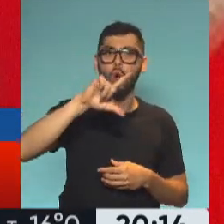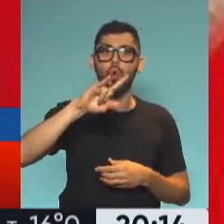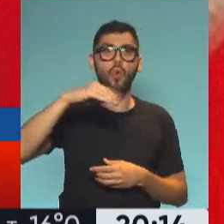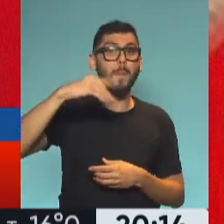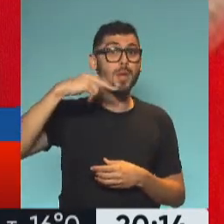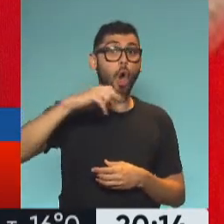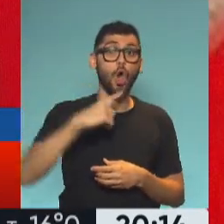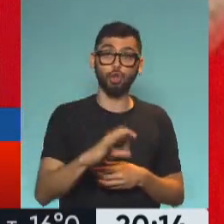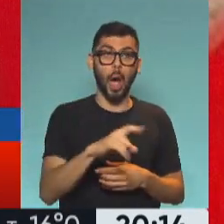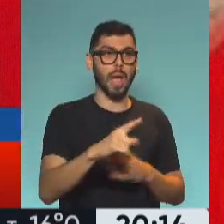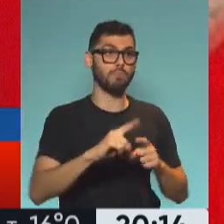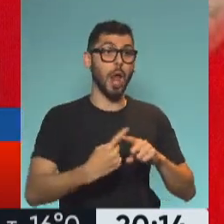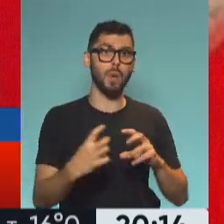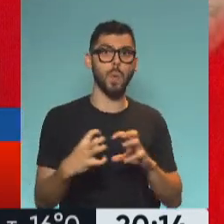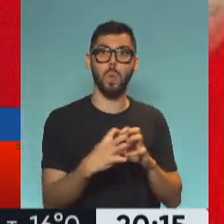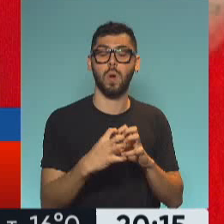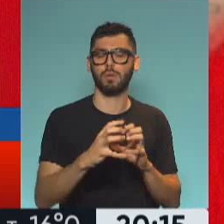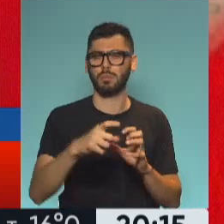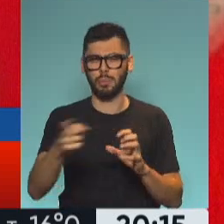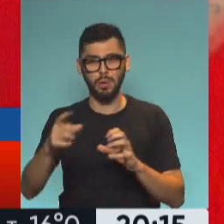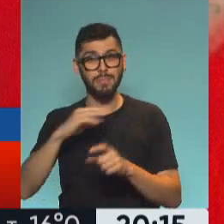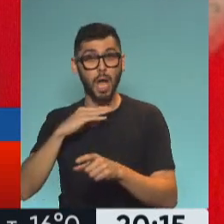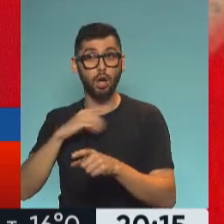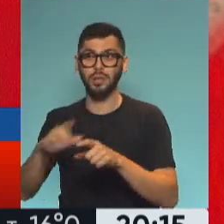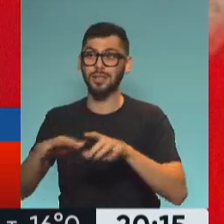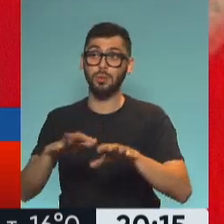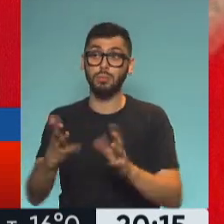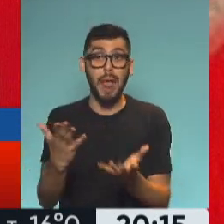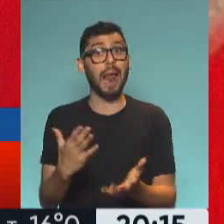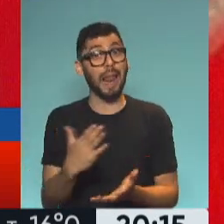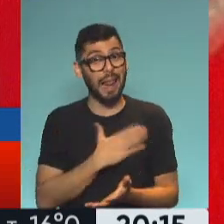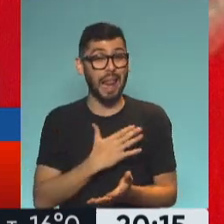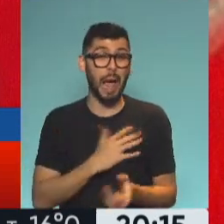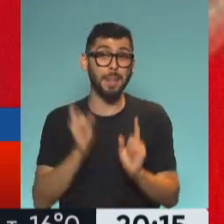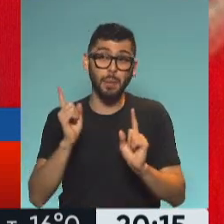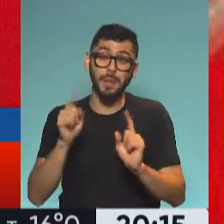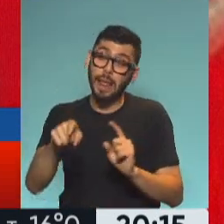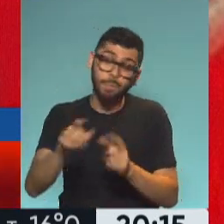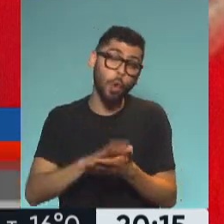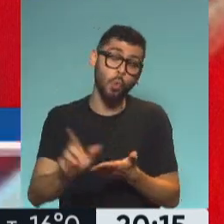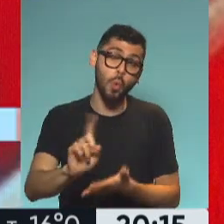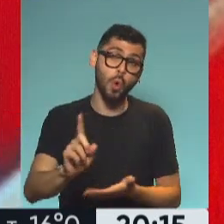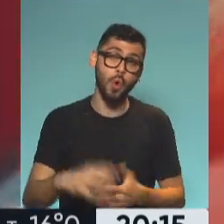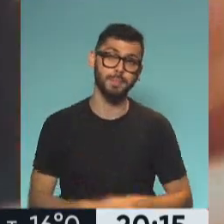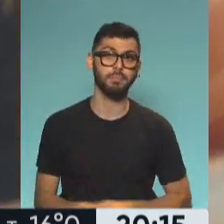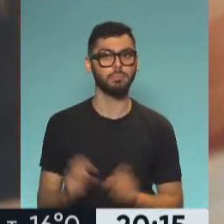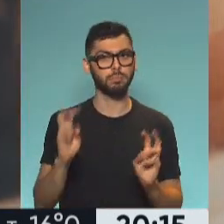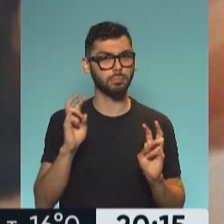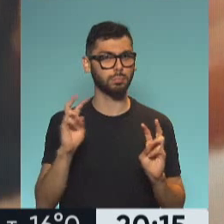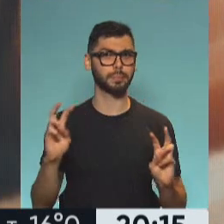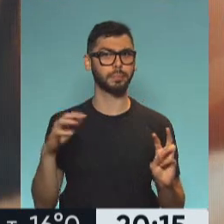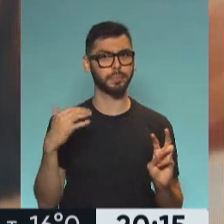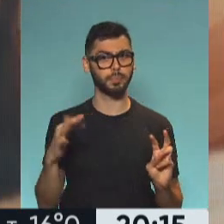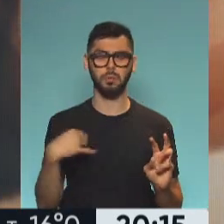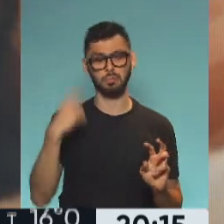política ahí y acá estamos hablando de la situación de méxico que lamentablemente no es nueva alarma silent gracias